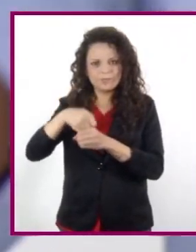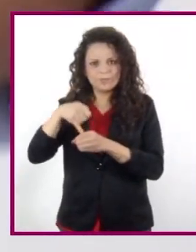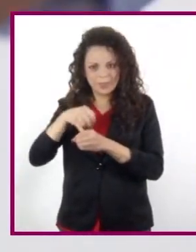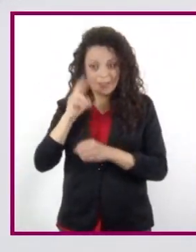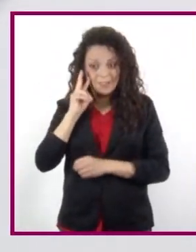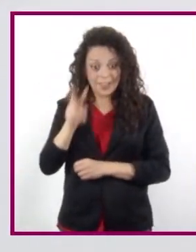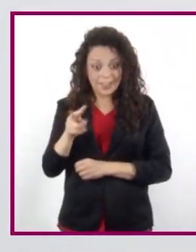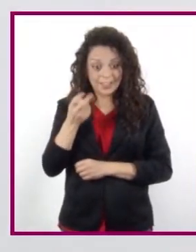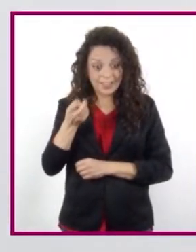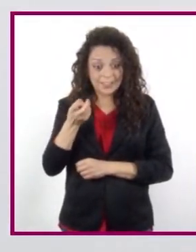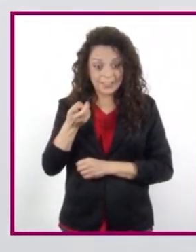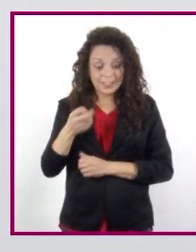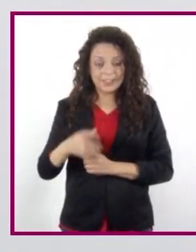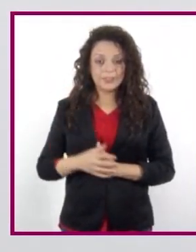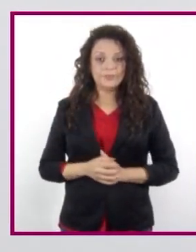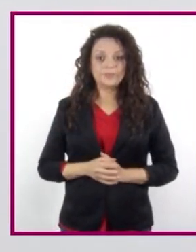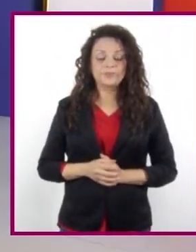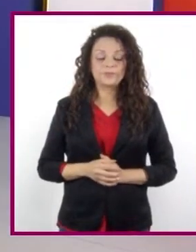posterior.